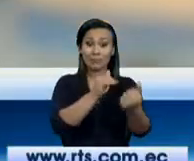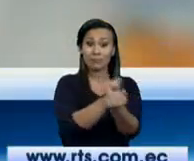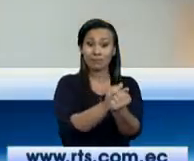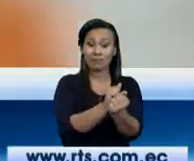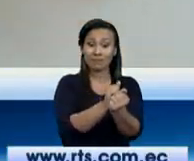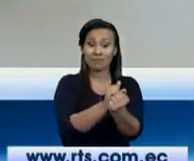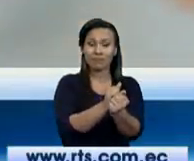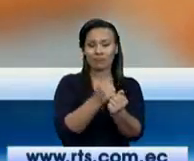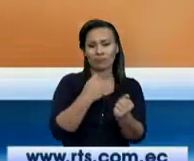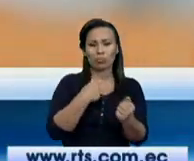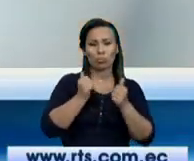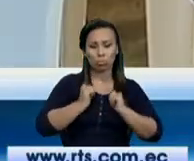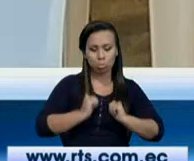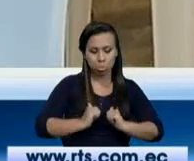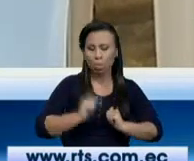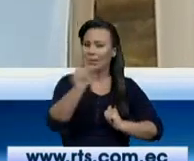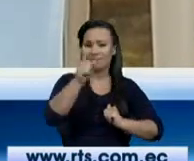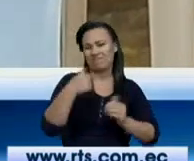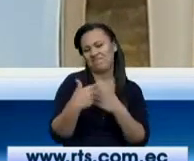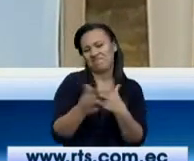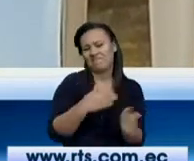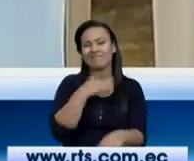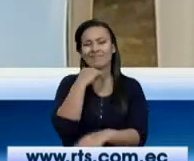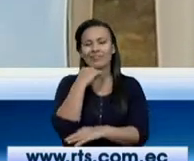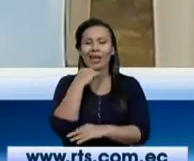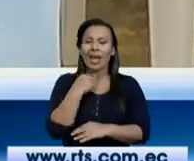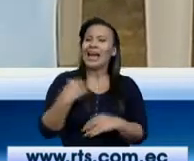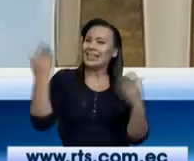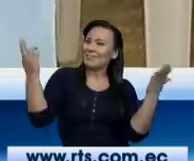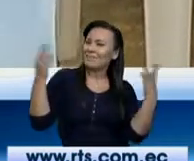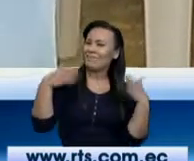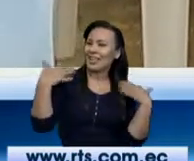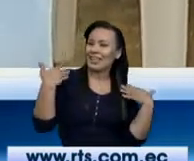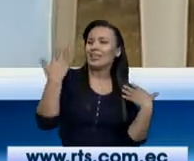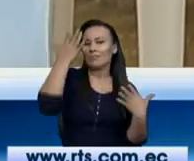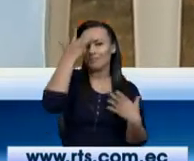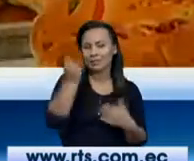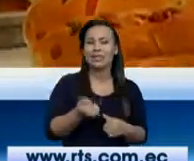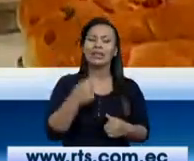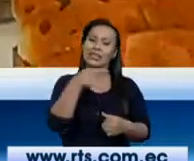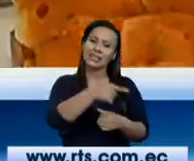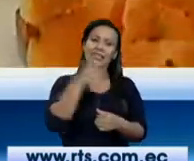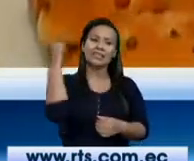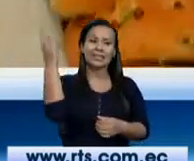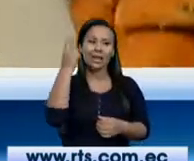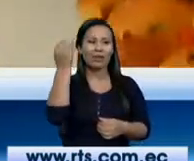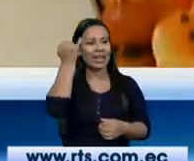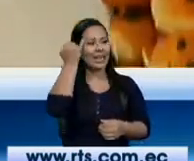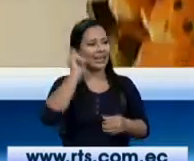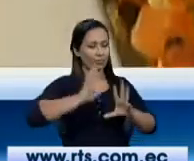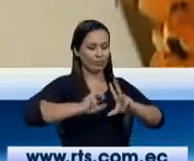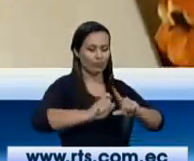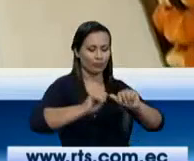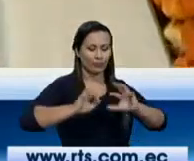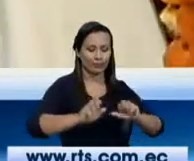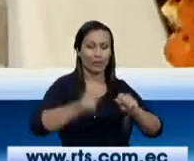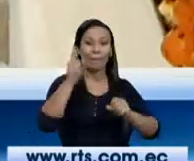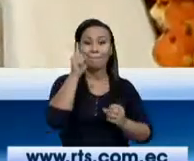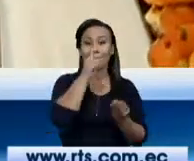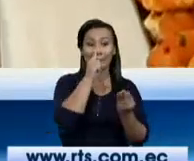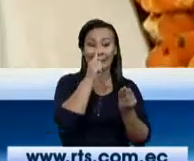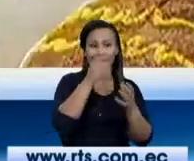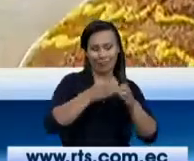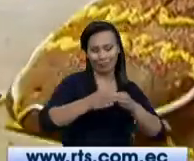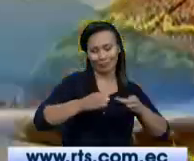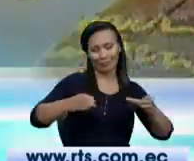impidió disfrutar del feriado, pues en uno de los centros de reclusión de Guayaquil decidieron elaborar las guaguas de pan, pero en un